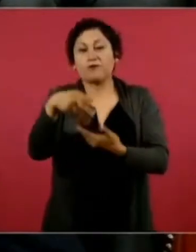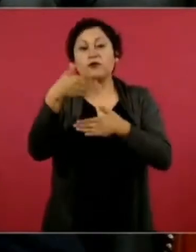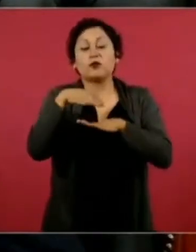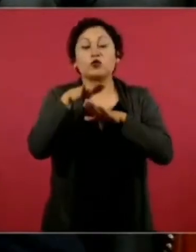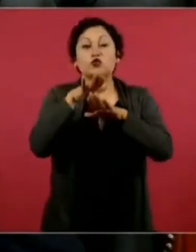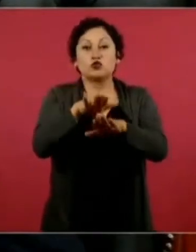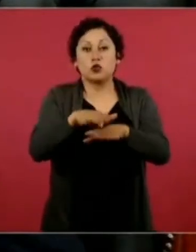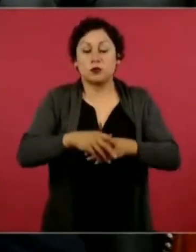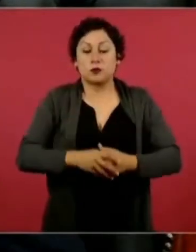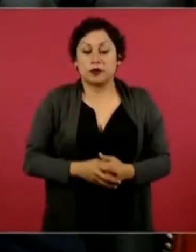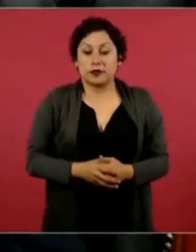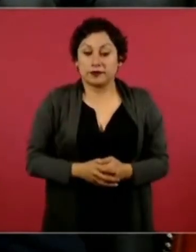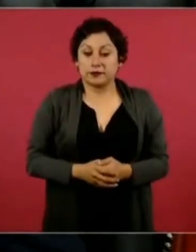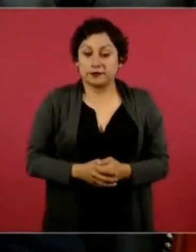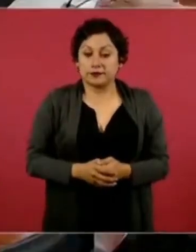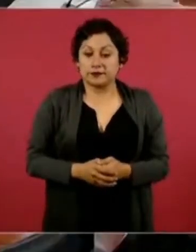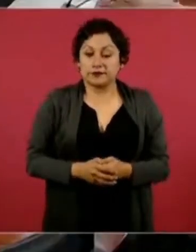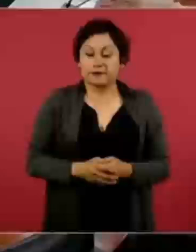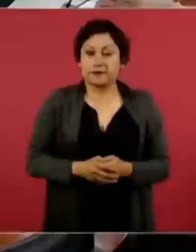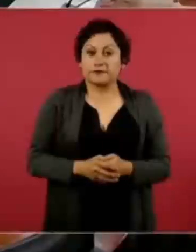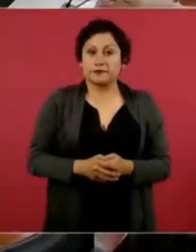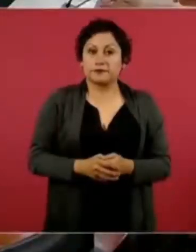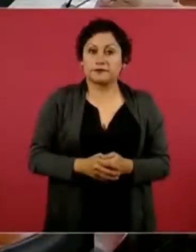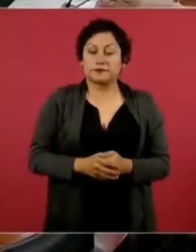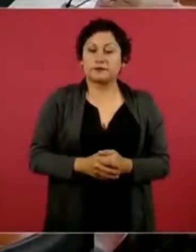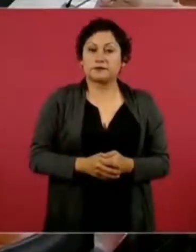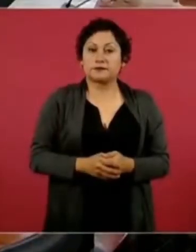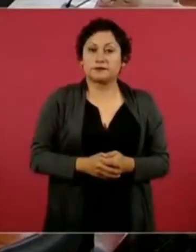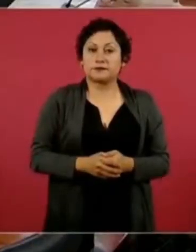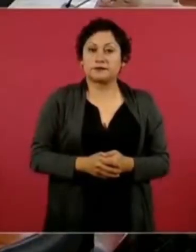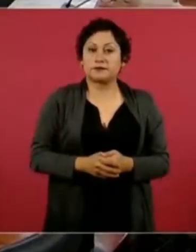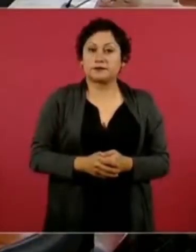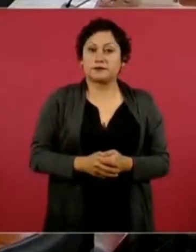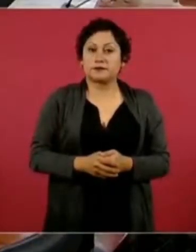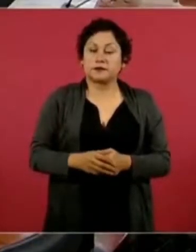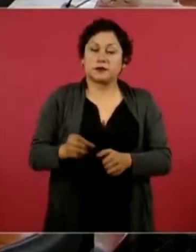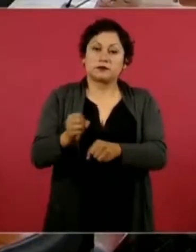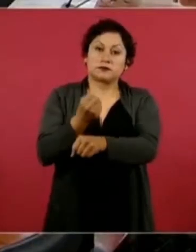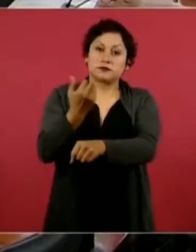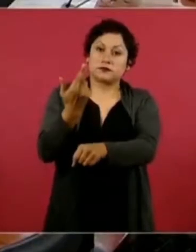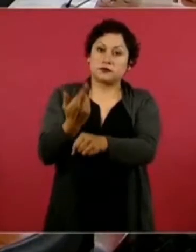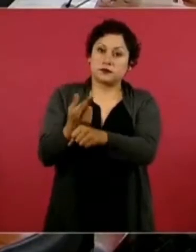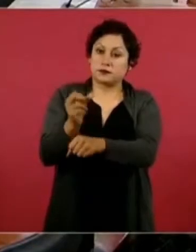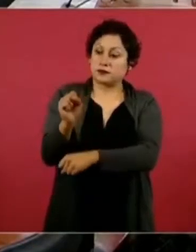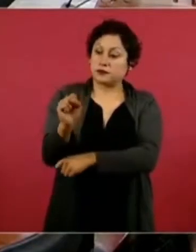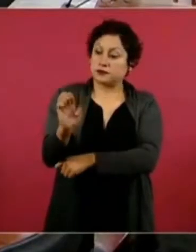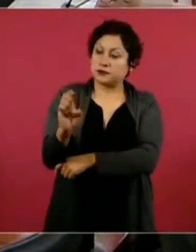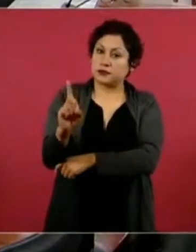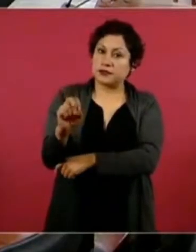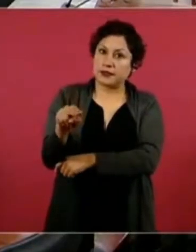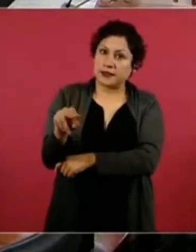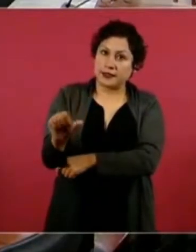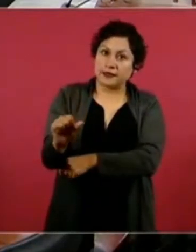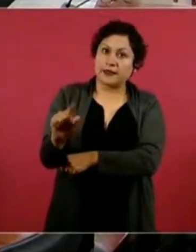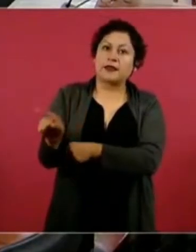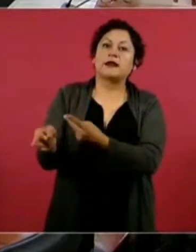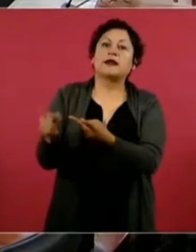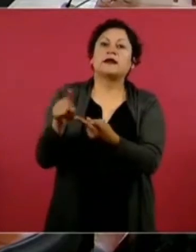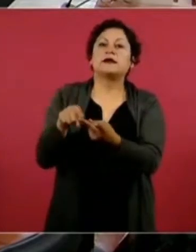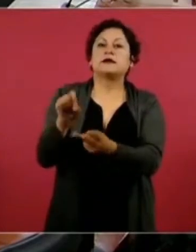de la Secretaría de la Defensa, de la Secretaría de Marina.